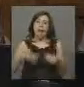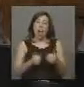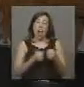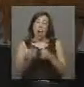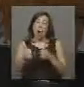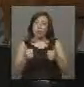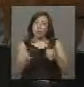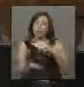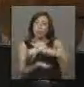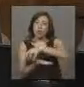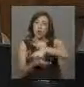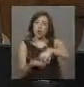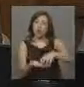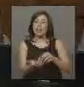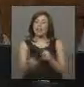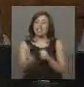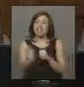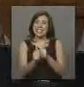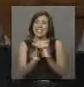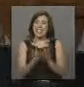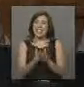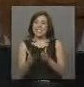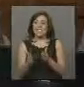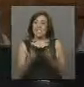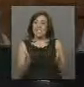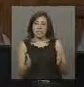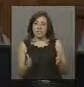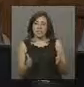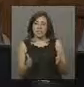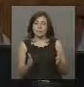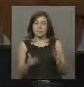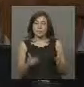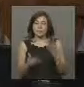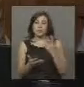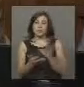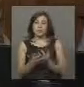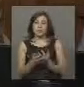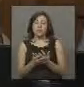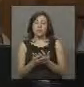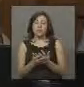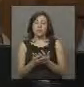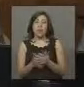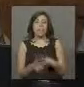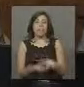cada comuna y que están más cerca de los vecinos y por lo tanto tienen una posición